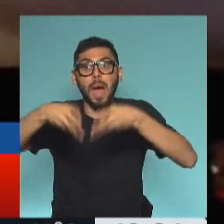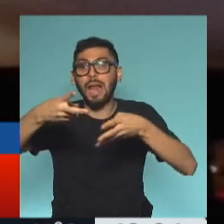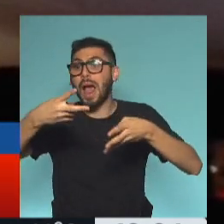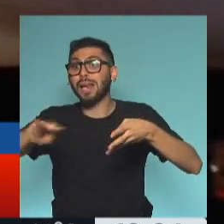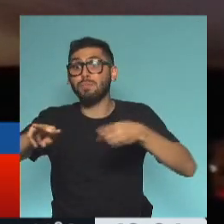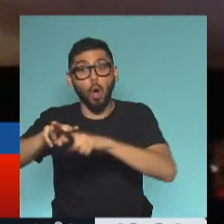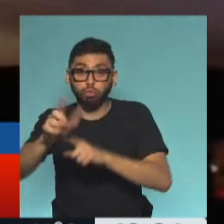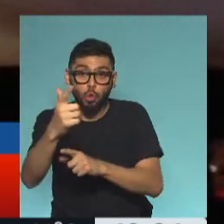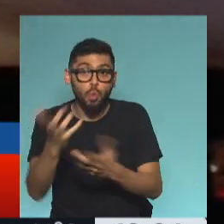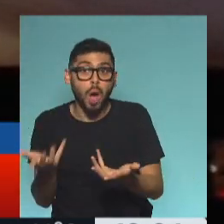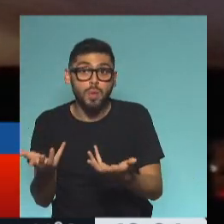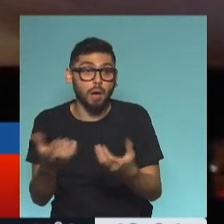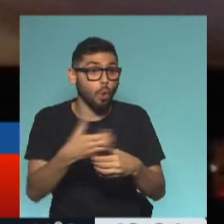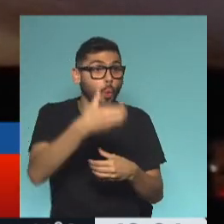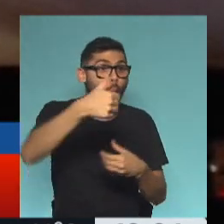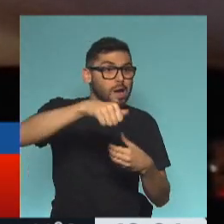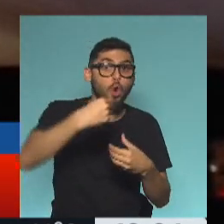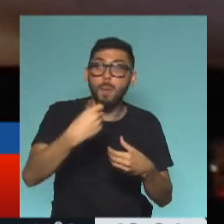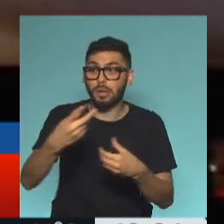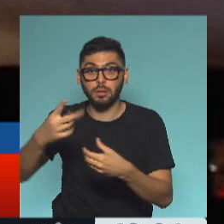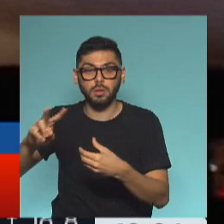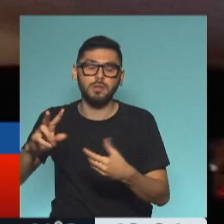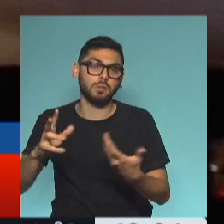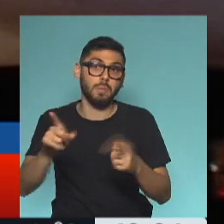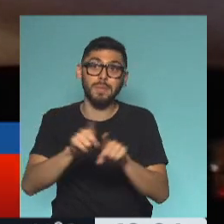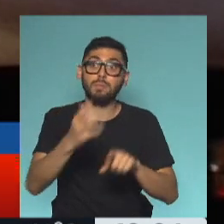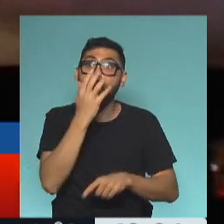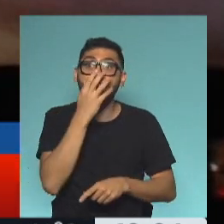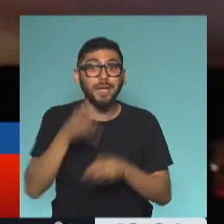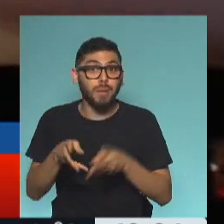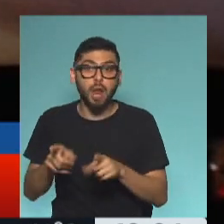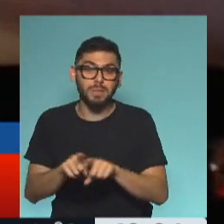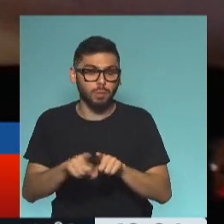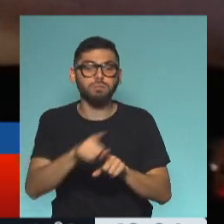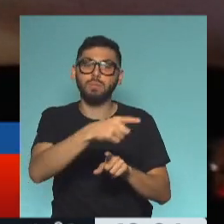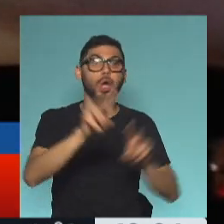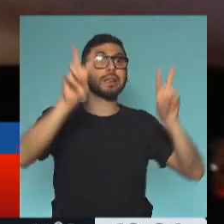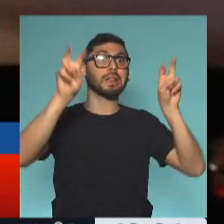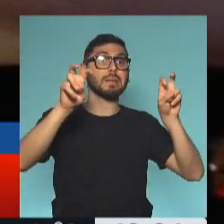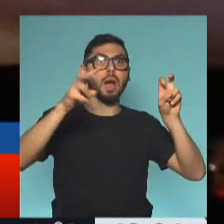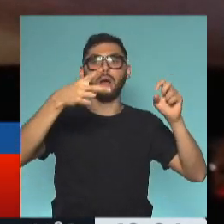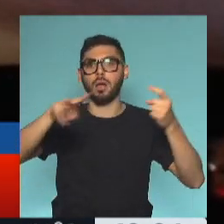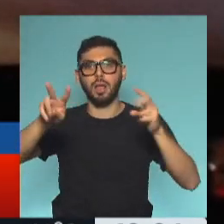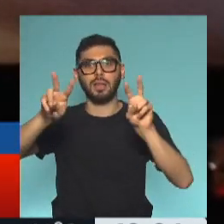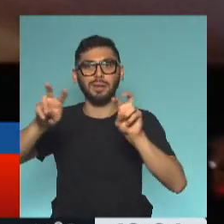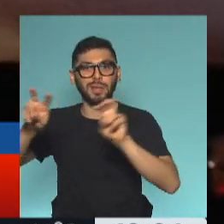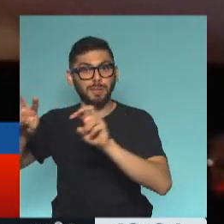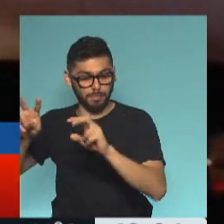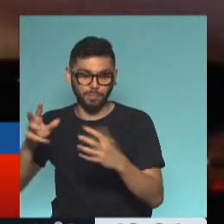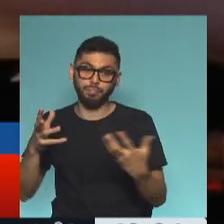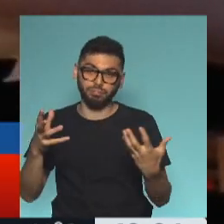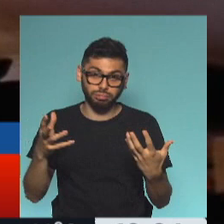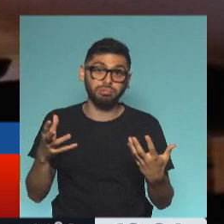para hacer la botellita. Increíble. Un serio problema. Pasó también con los respiradores. Los subtemas, ¿no? Exacto. Los temas son los que ya